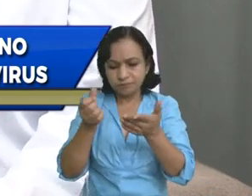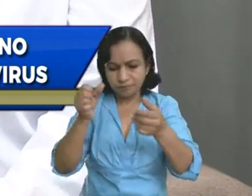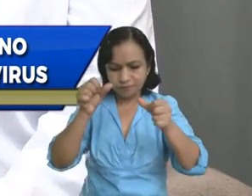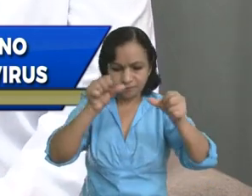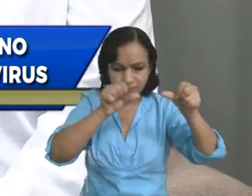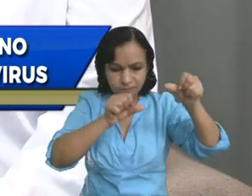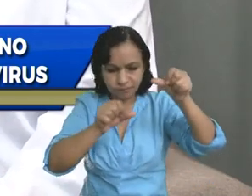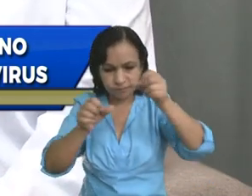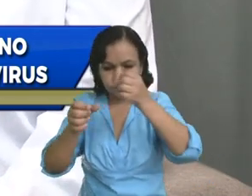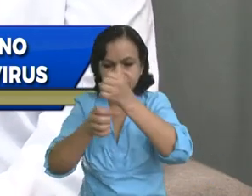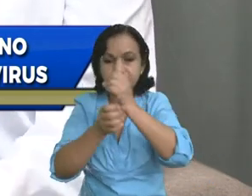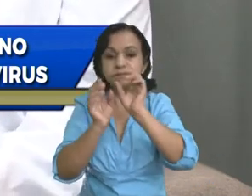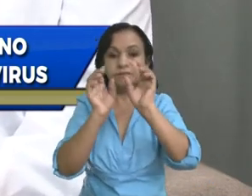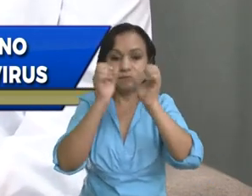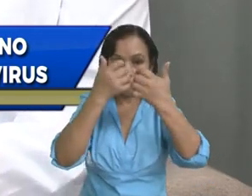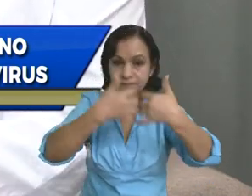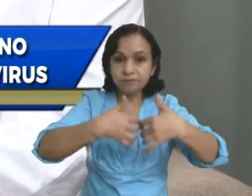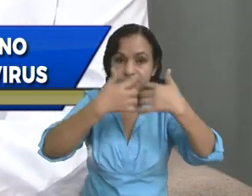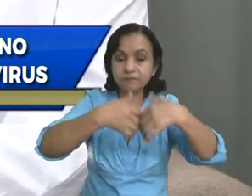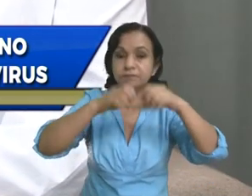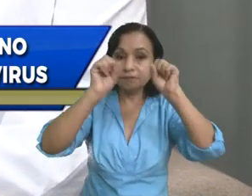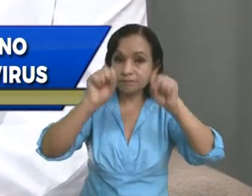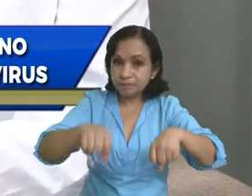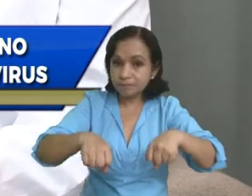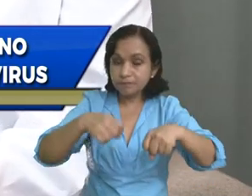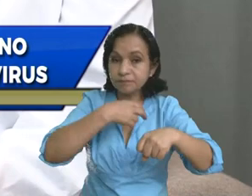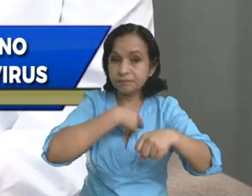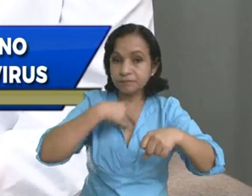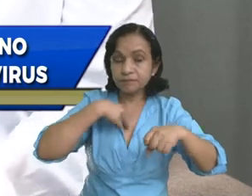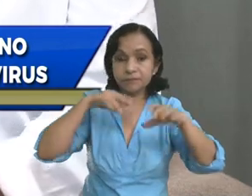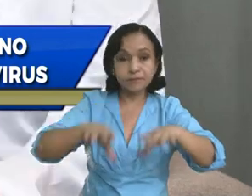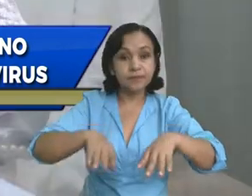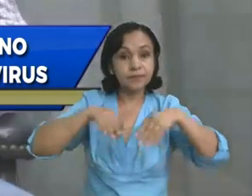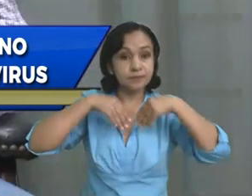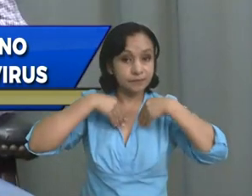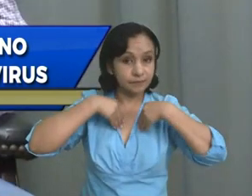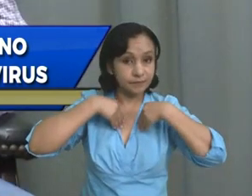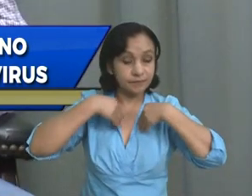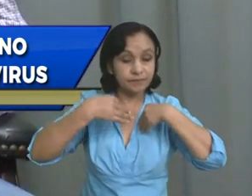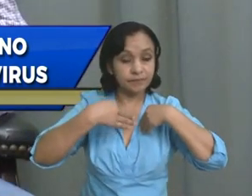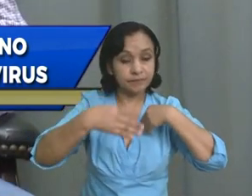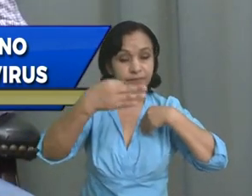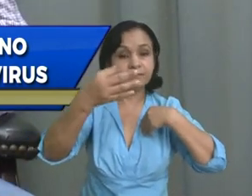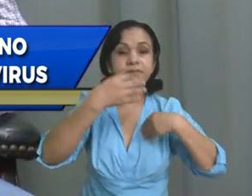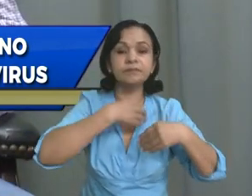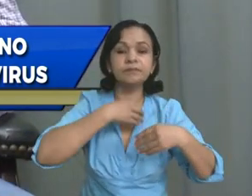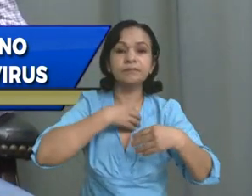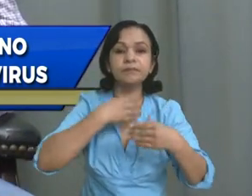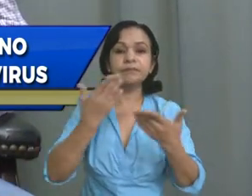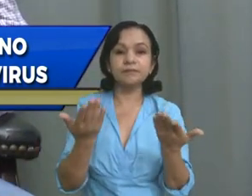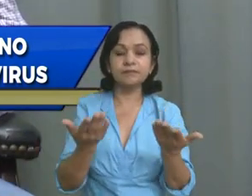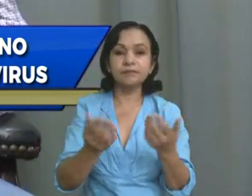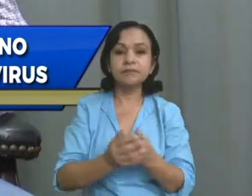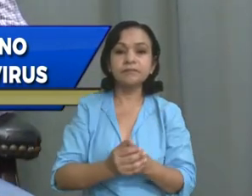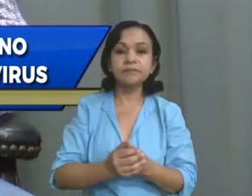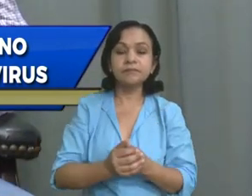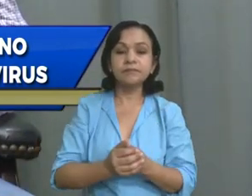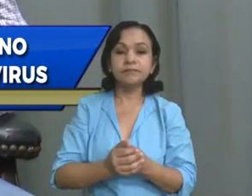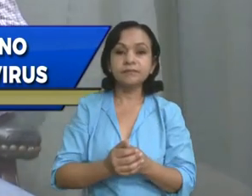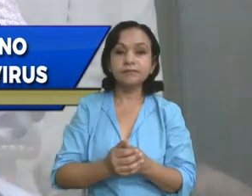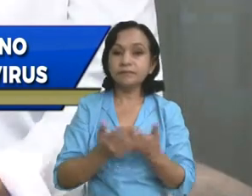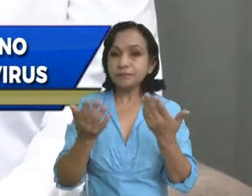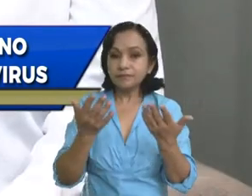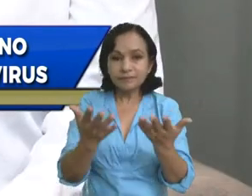las capacidades de la planta también pudieran asimilar, entre otros productos, el interferón alfa 2B. Y entonces, no es